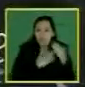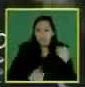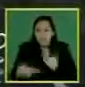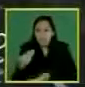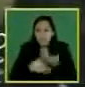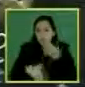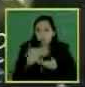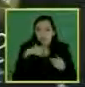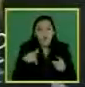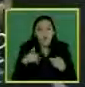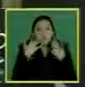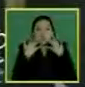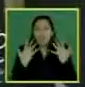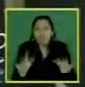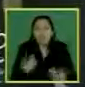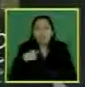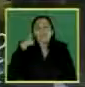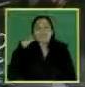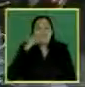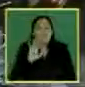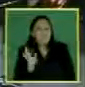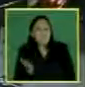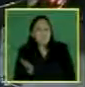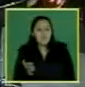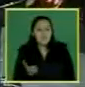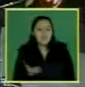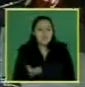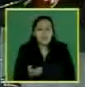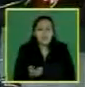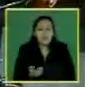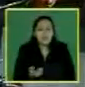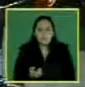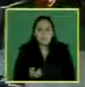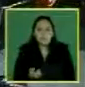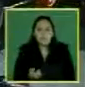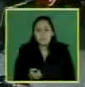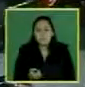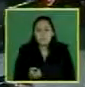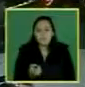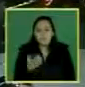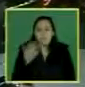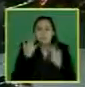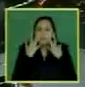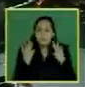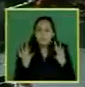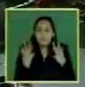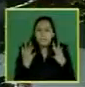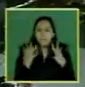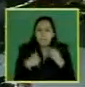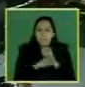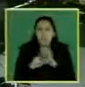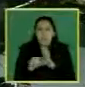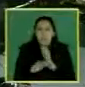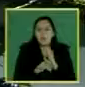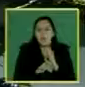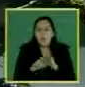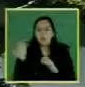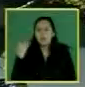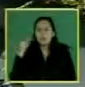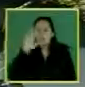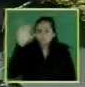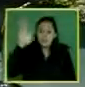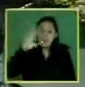mundo lo sabe. Hoy en día uno sabe quién es Diego Arria, por ejemplo, que ahora aparece ahí. Por favor, Diego Arria salió de aquí como ladrón. Carlos Andrés Pérez